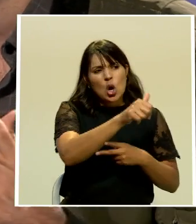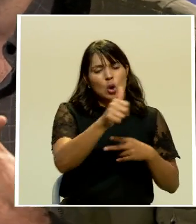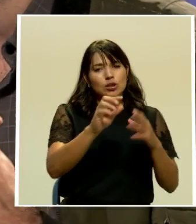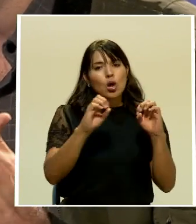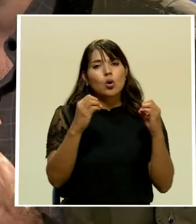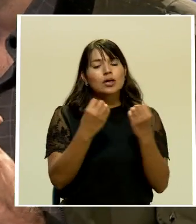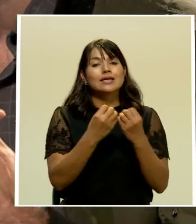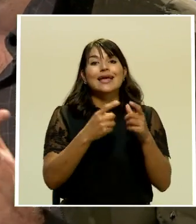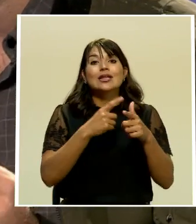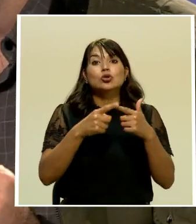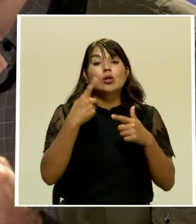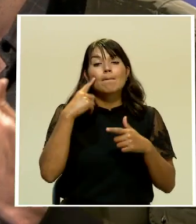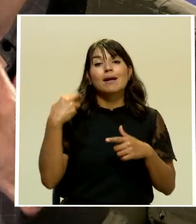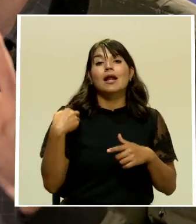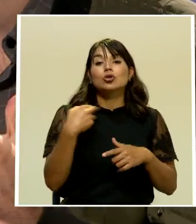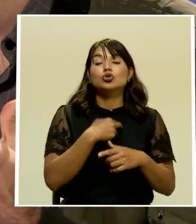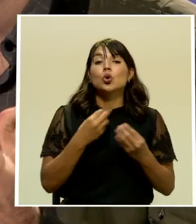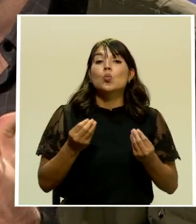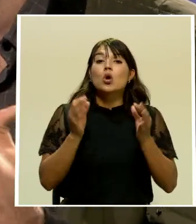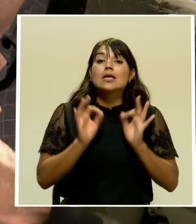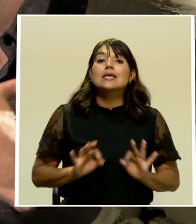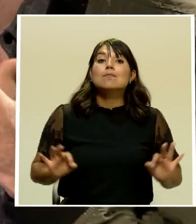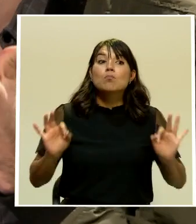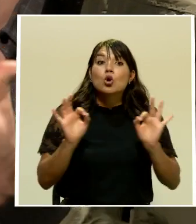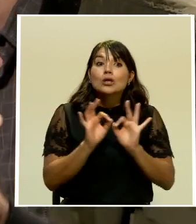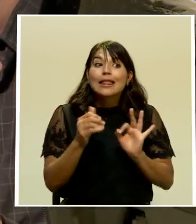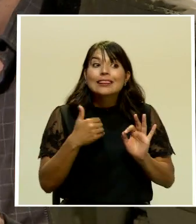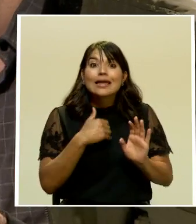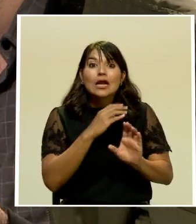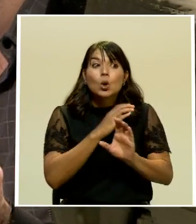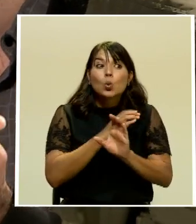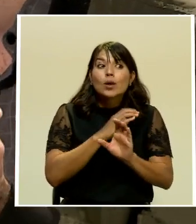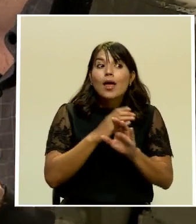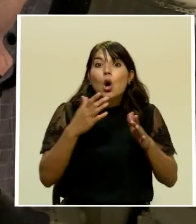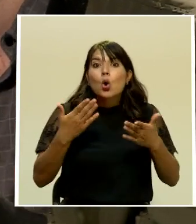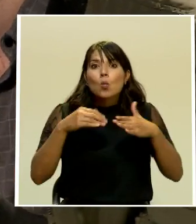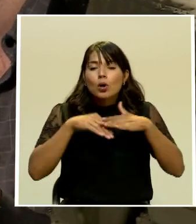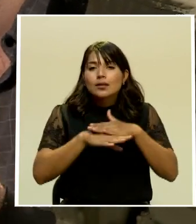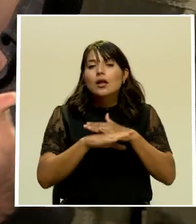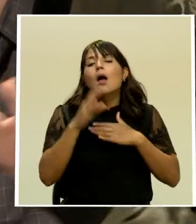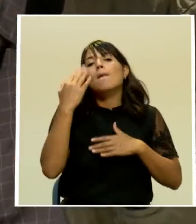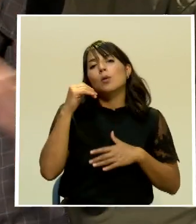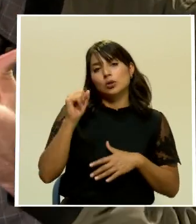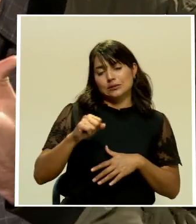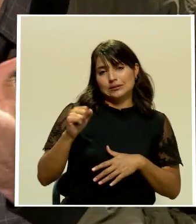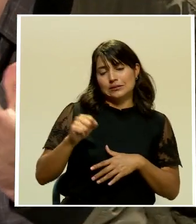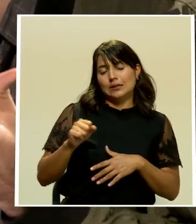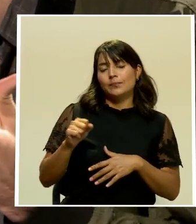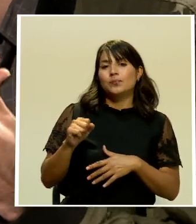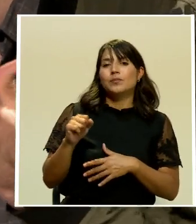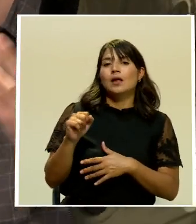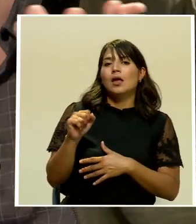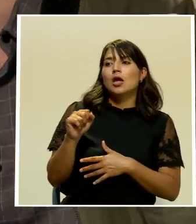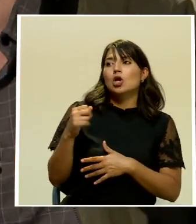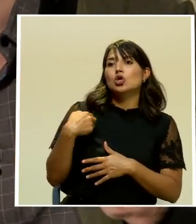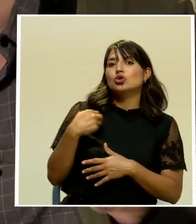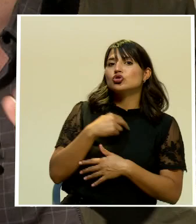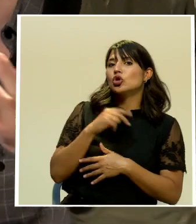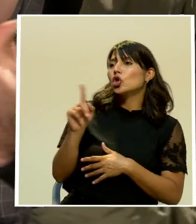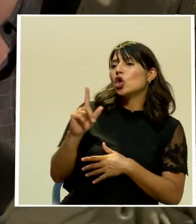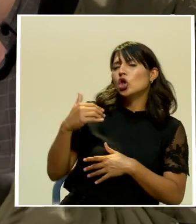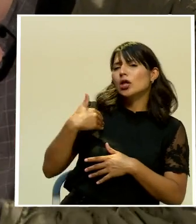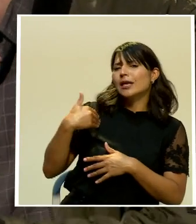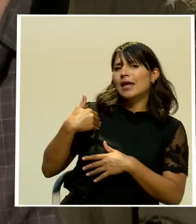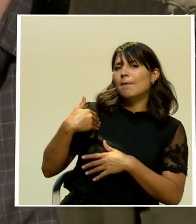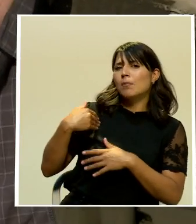era muy importante tener mucho cuidado en cómo ingresar a la comunidad, porque efectivamente no andábamos luces, pero andábamos una